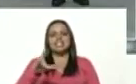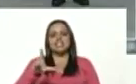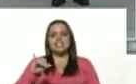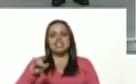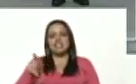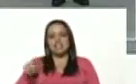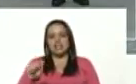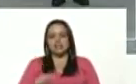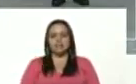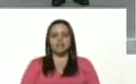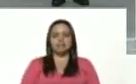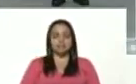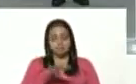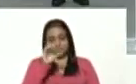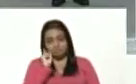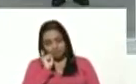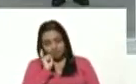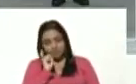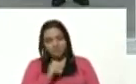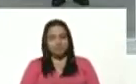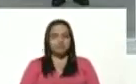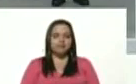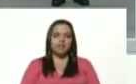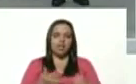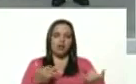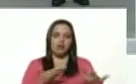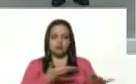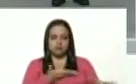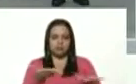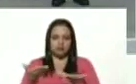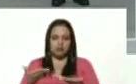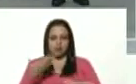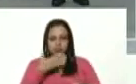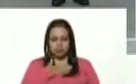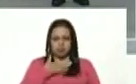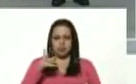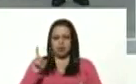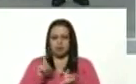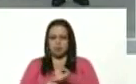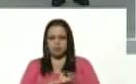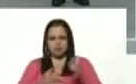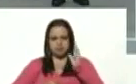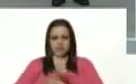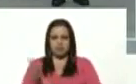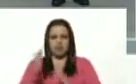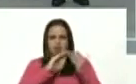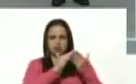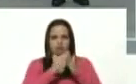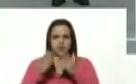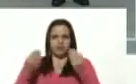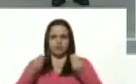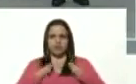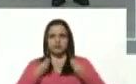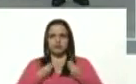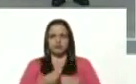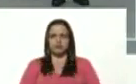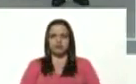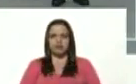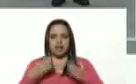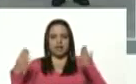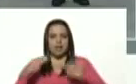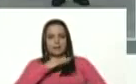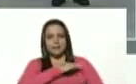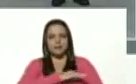Entendido. Ahora, fíjense ustedes, íbamos Silita y yo saliendo del urbanismo donde vivimos, de la gran misión